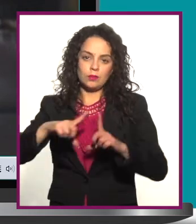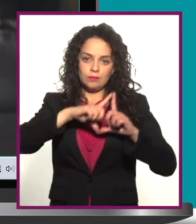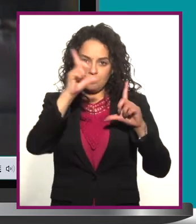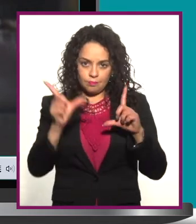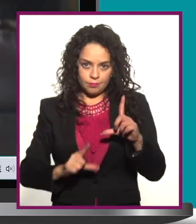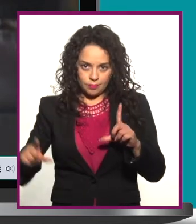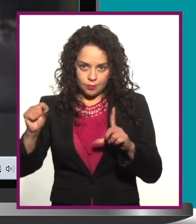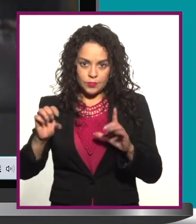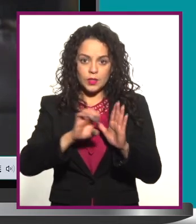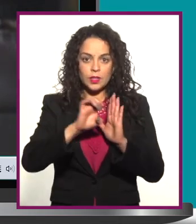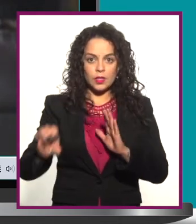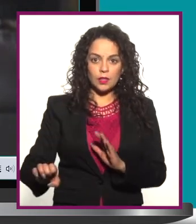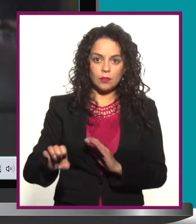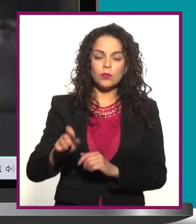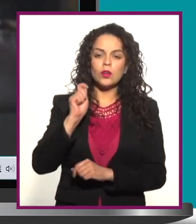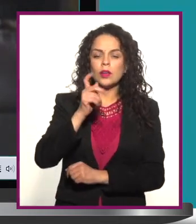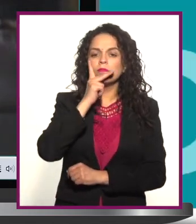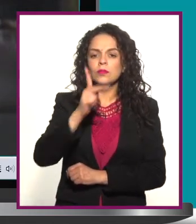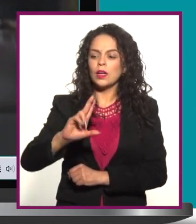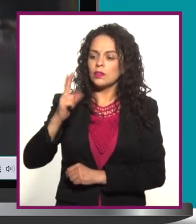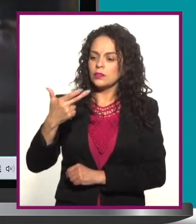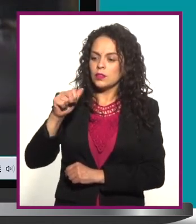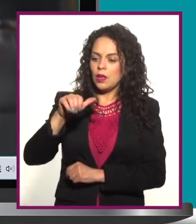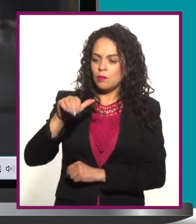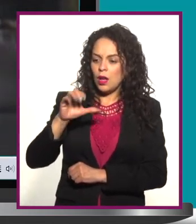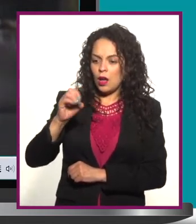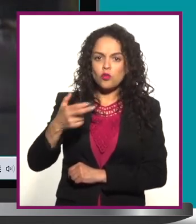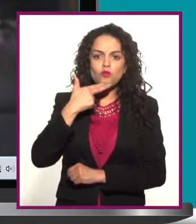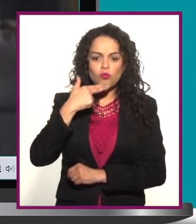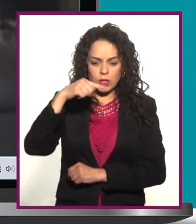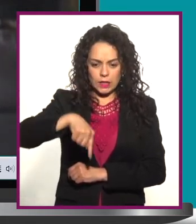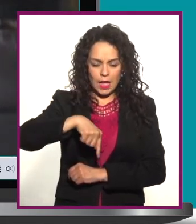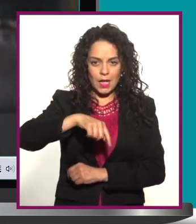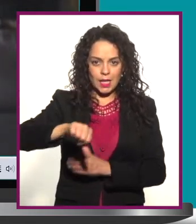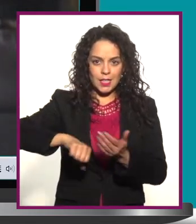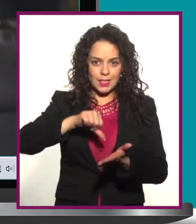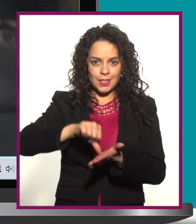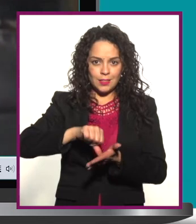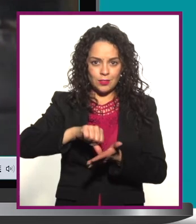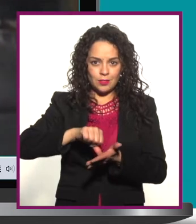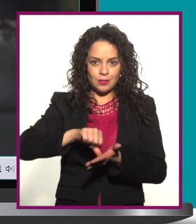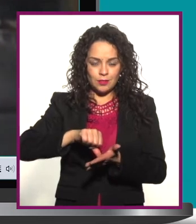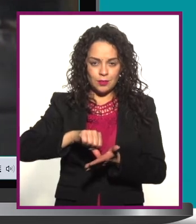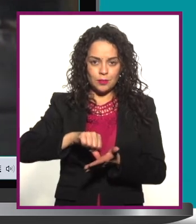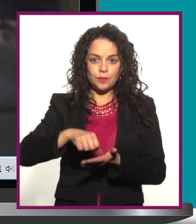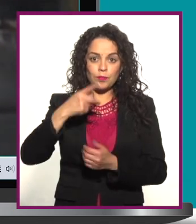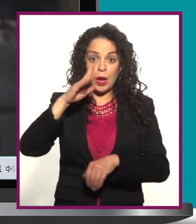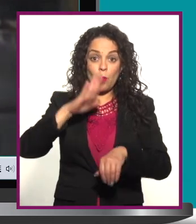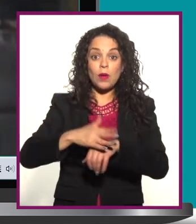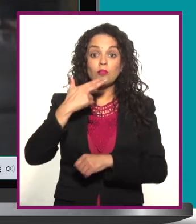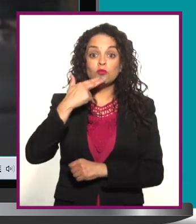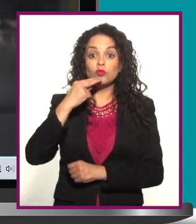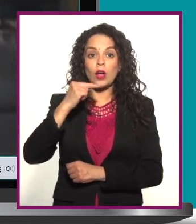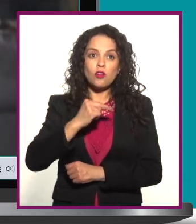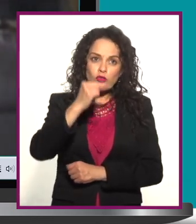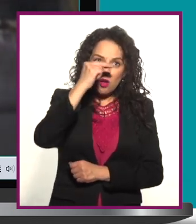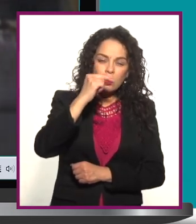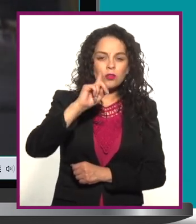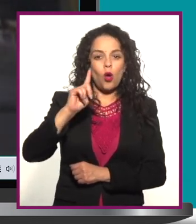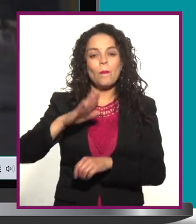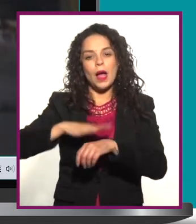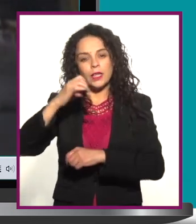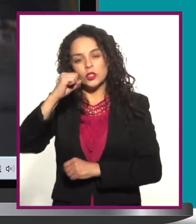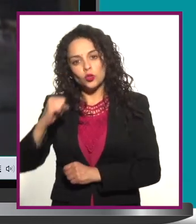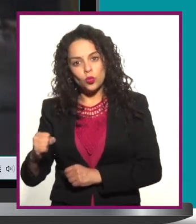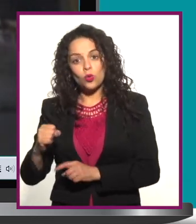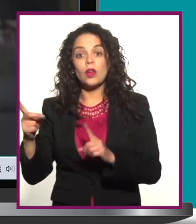sur del país. Por ejemplo, la palabra chamaco, que usamos incluso en el centro de México y que también se utiliza en el norte, pero más en el sur,